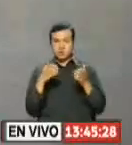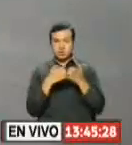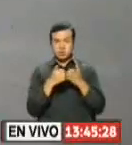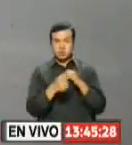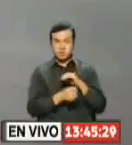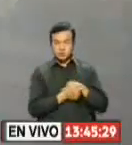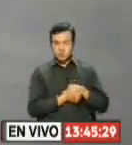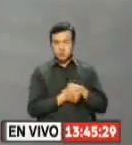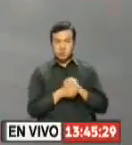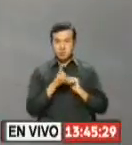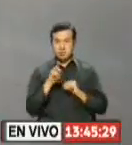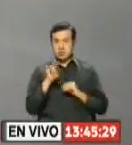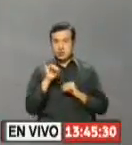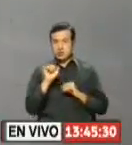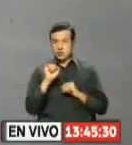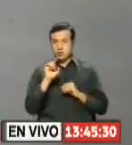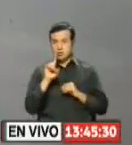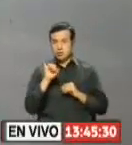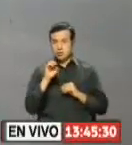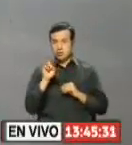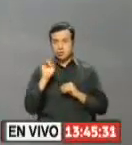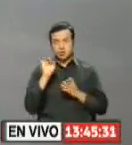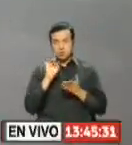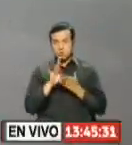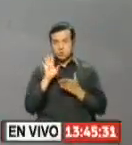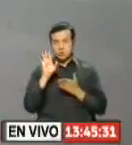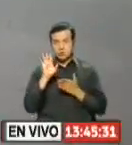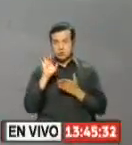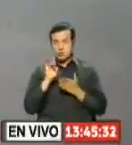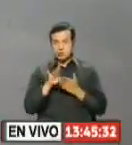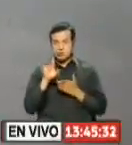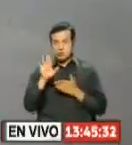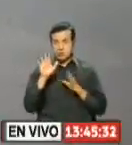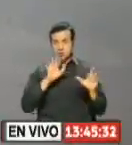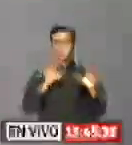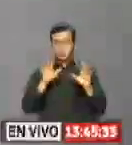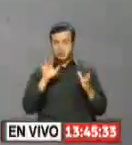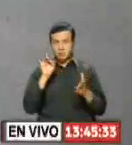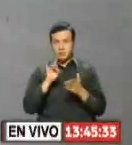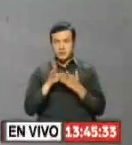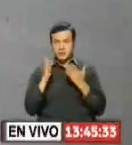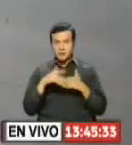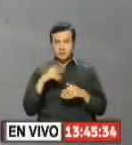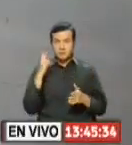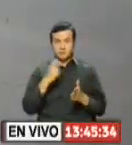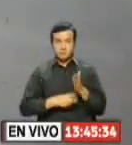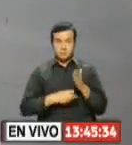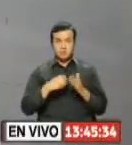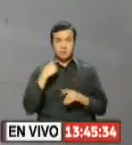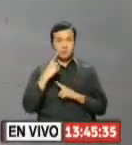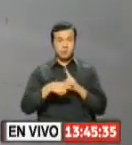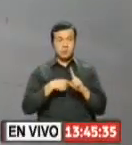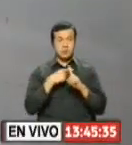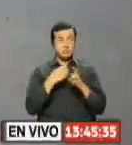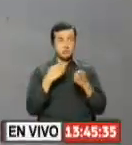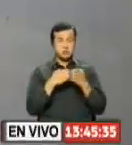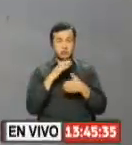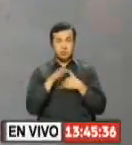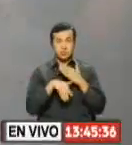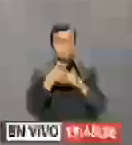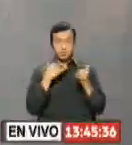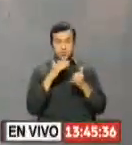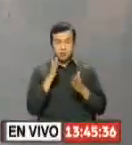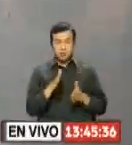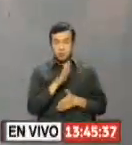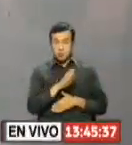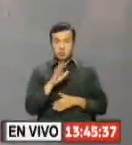reserva, mientras que Darío Lajones ha sido separado del plantel, él era el arquero suplente, y hay una multa además económica a todos los jugadores, esto